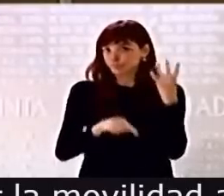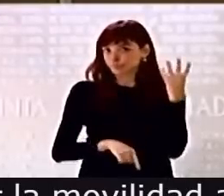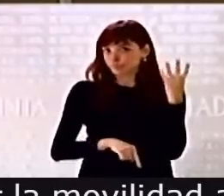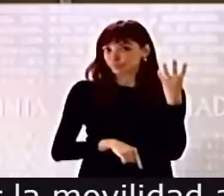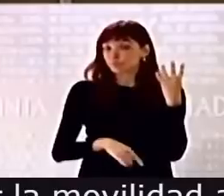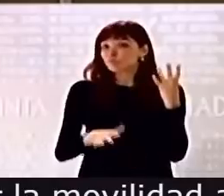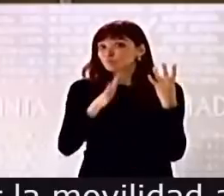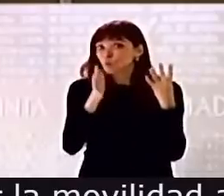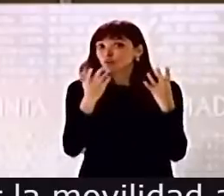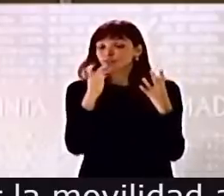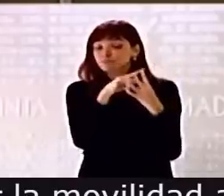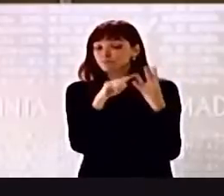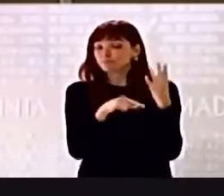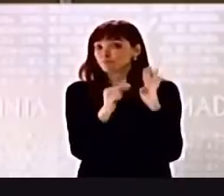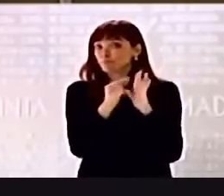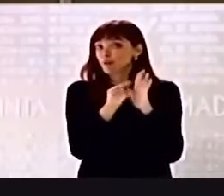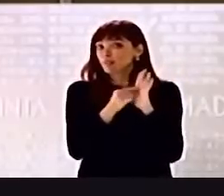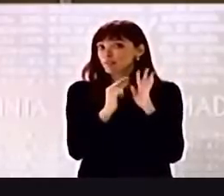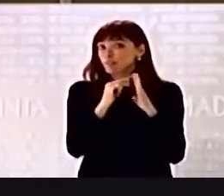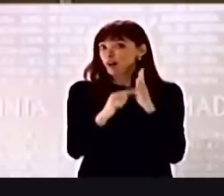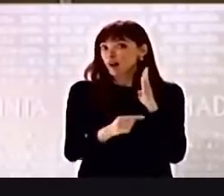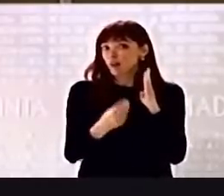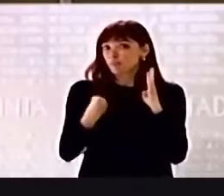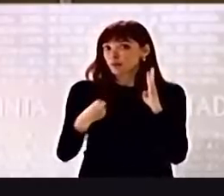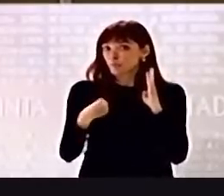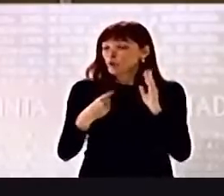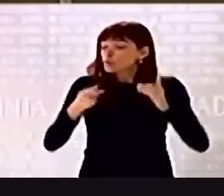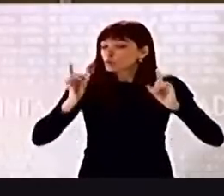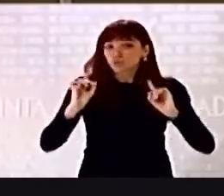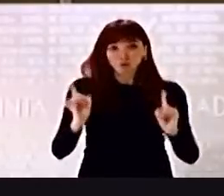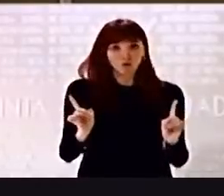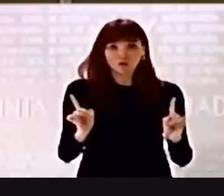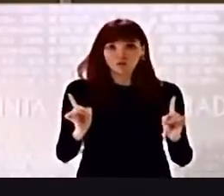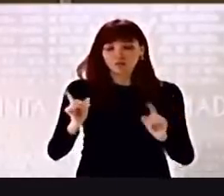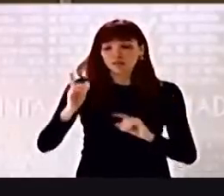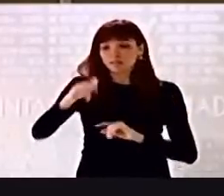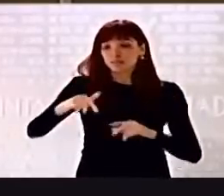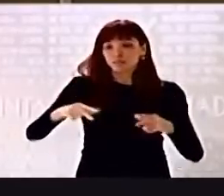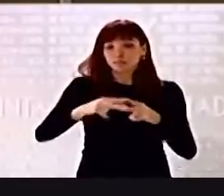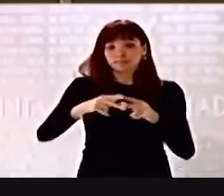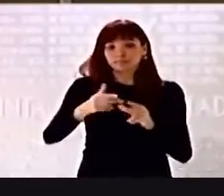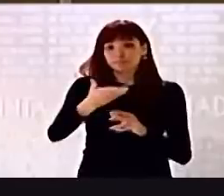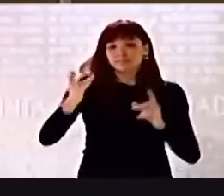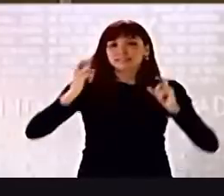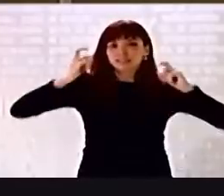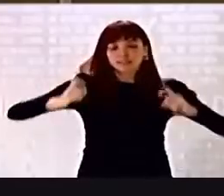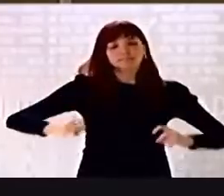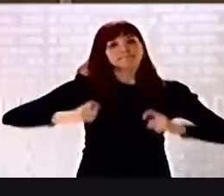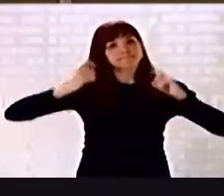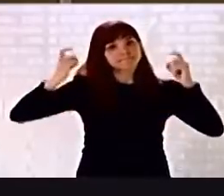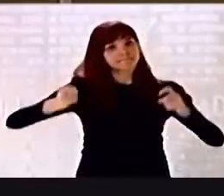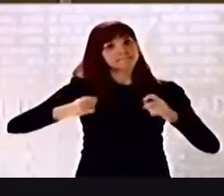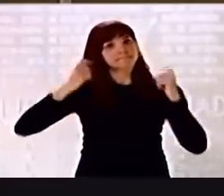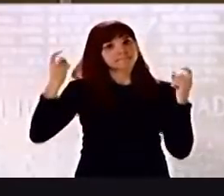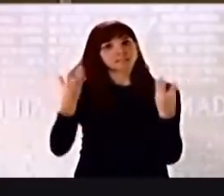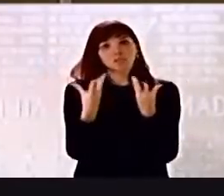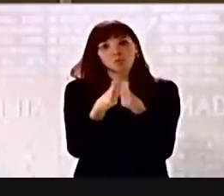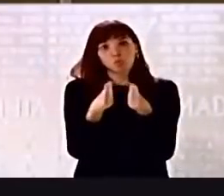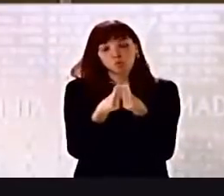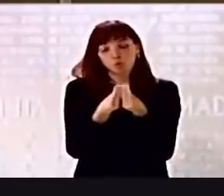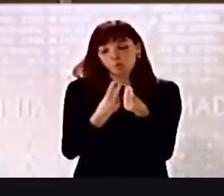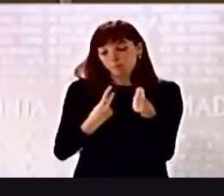Porque solo esas medidas, solo el esfuerzo conjunto de toda la sociedad con la